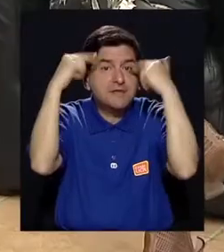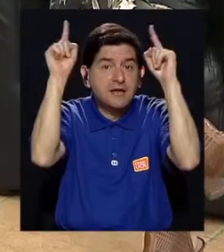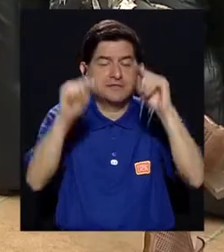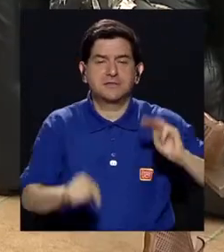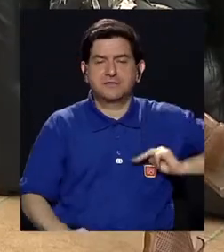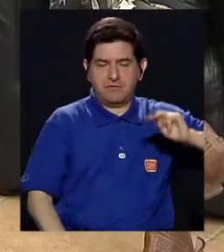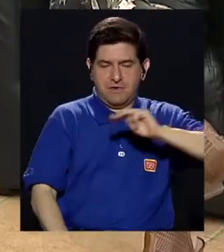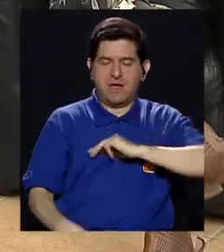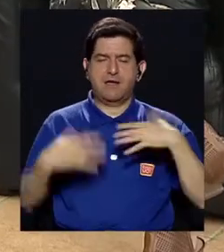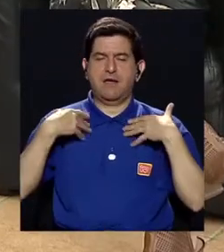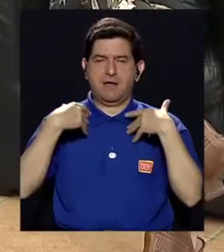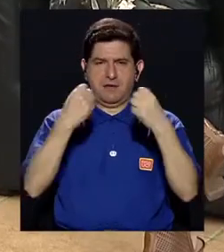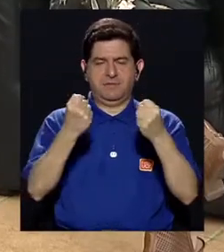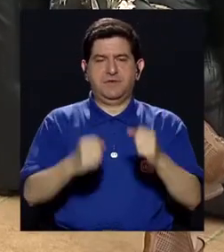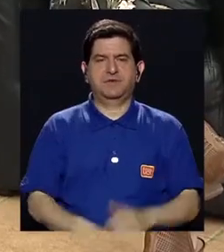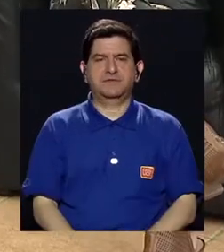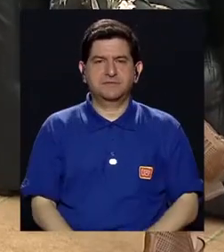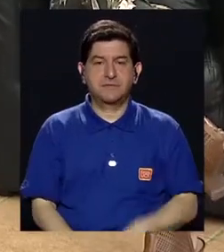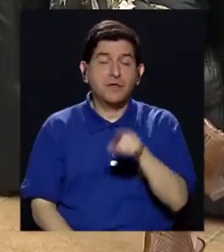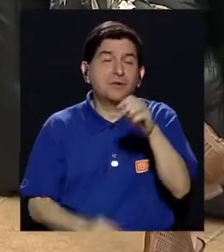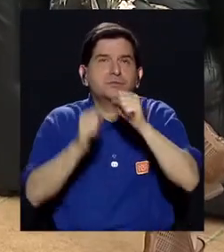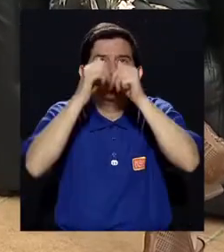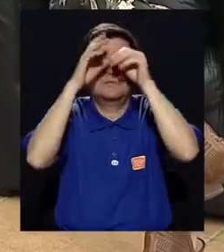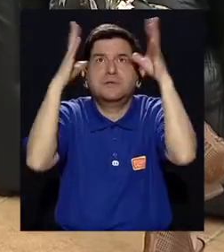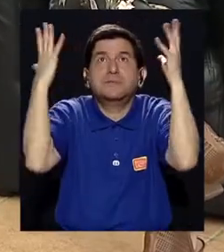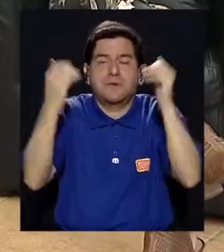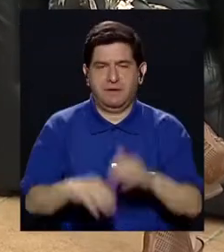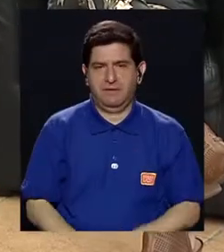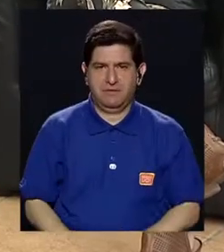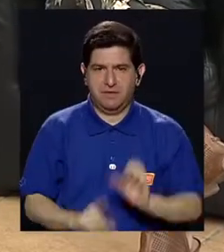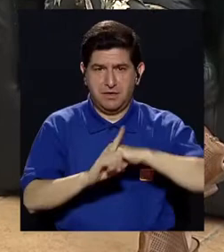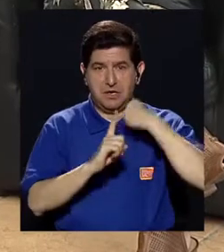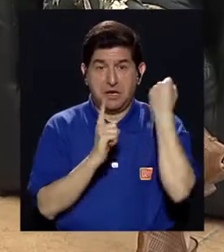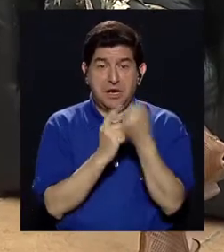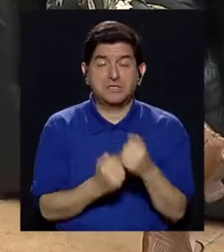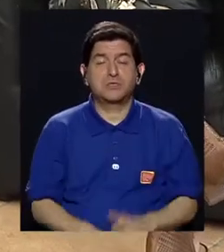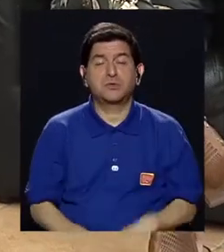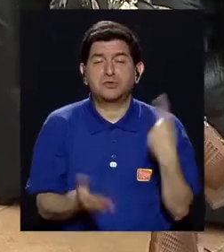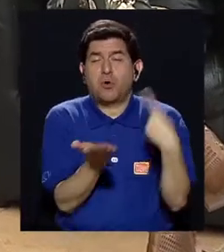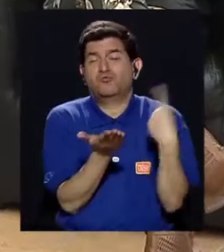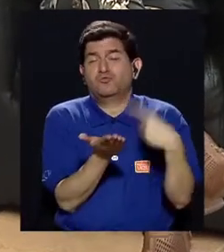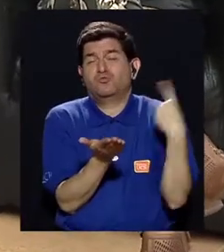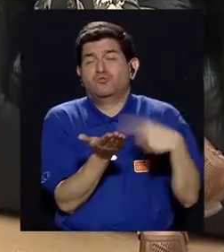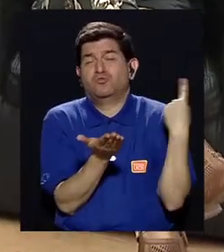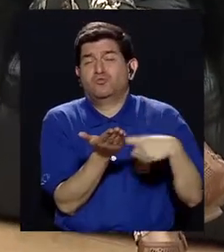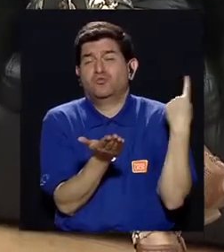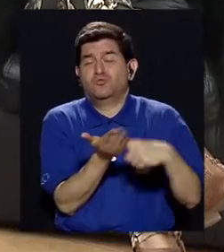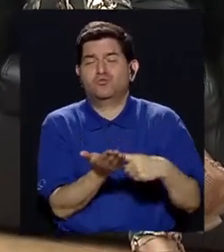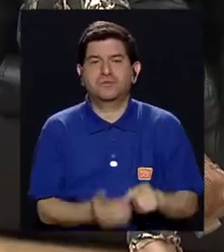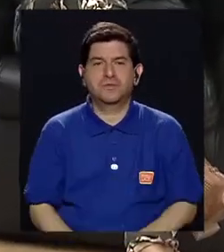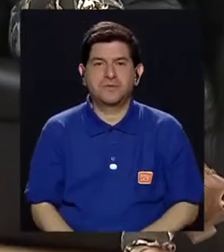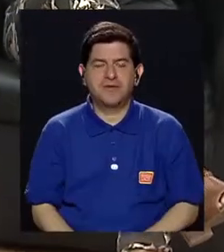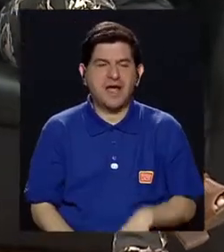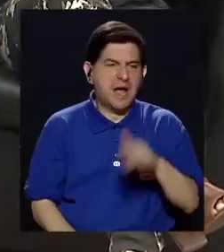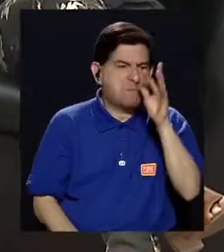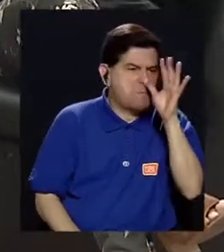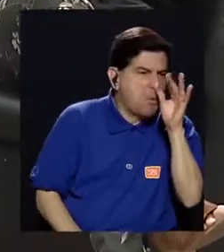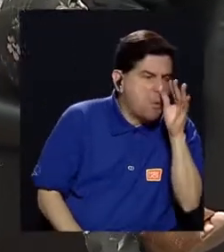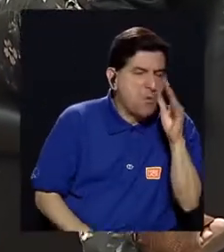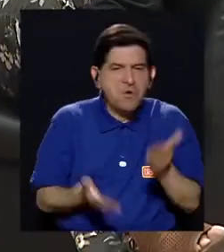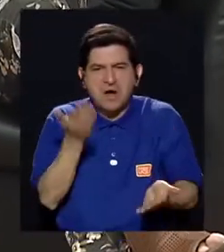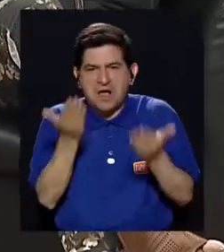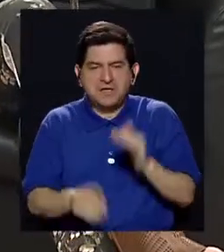desde el Ministerio de Salud. Bueno, ustedes se podrán imaginar, fue así como un gran revolú, porque entre chota